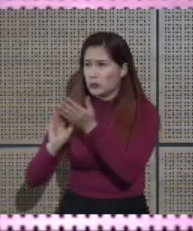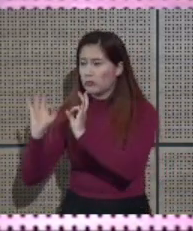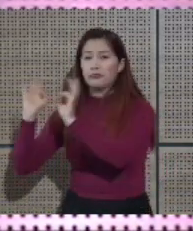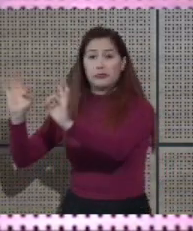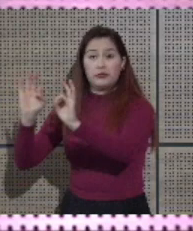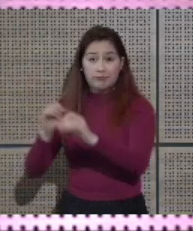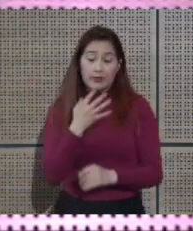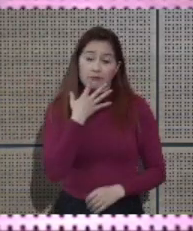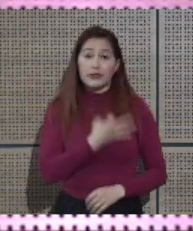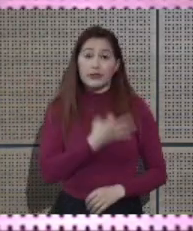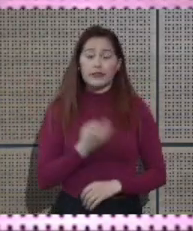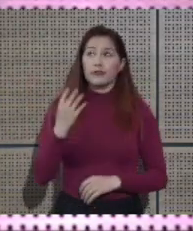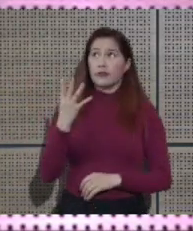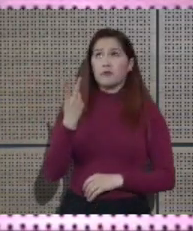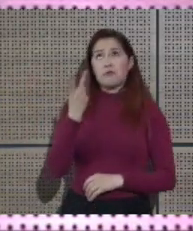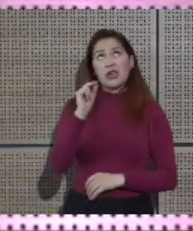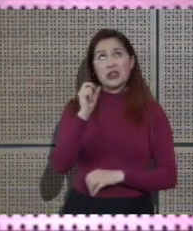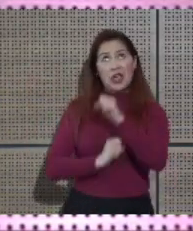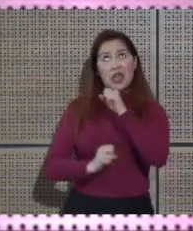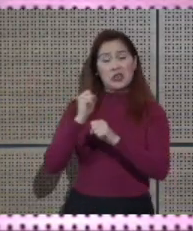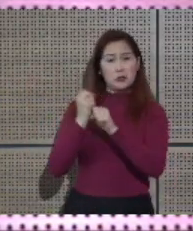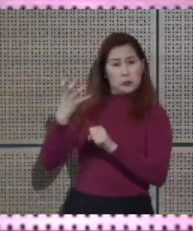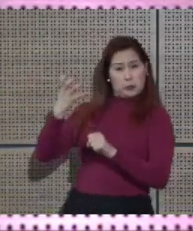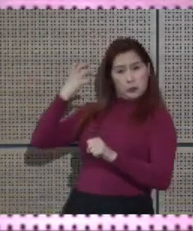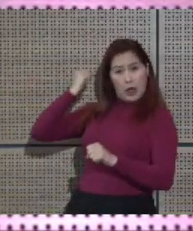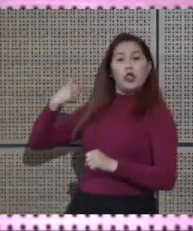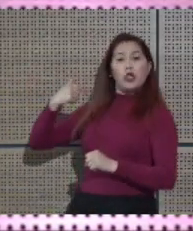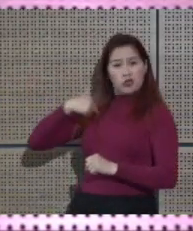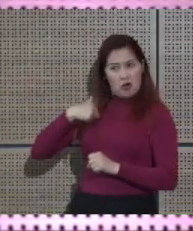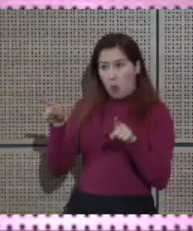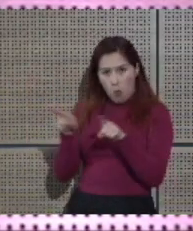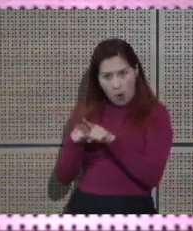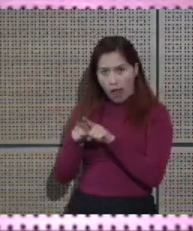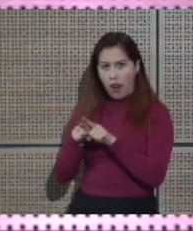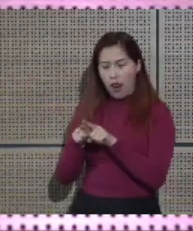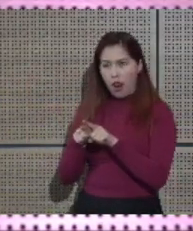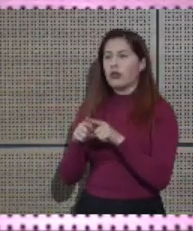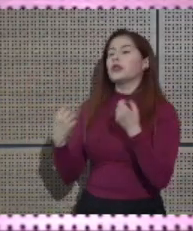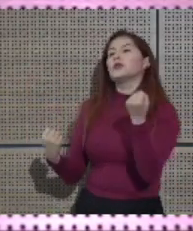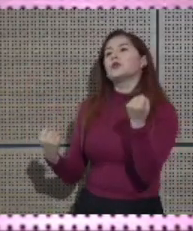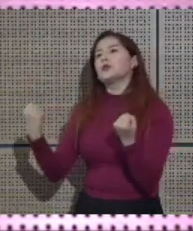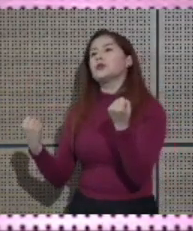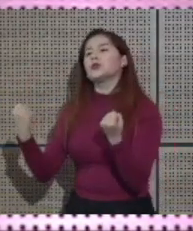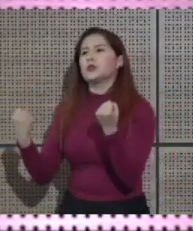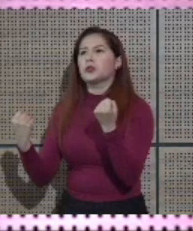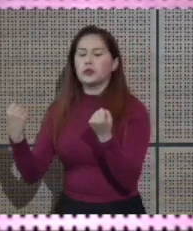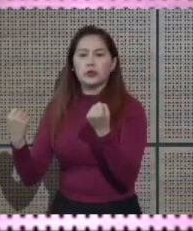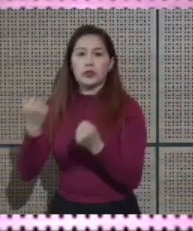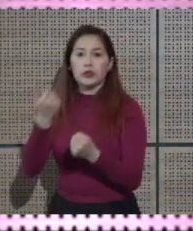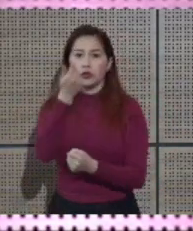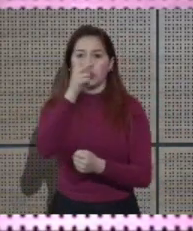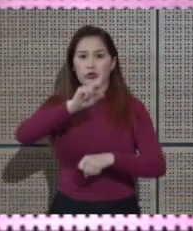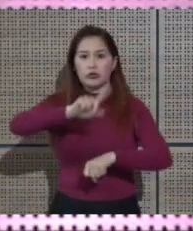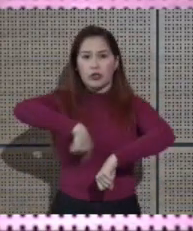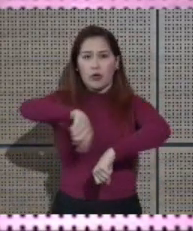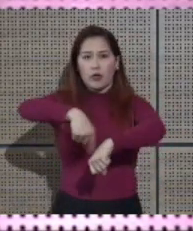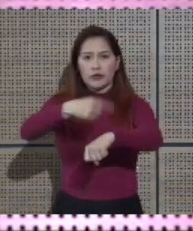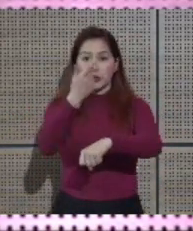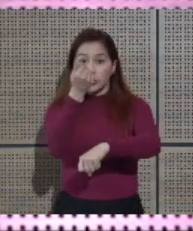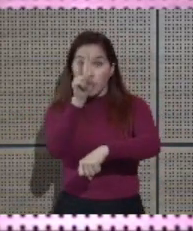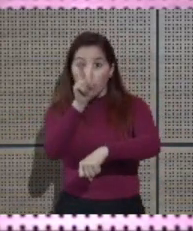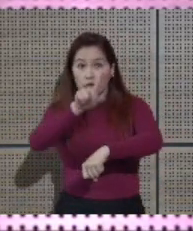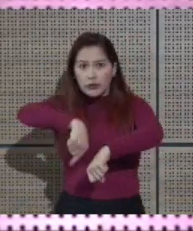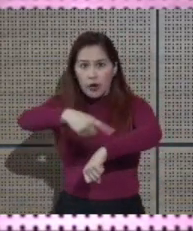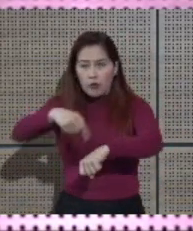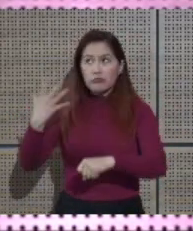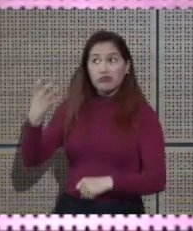eso porque lo hice yo, alquilé un auto en Madrid y me fui a Málaga, y tardé en esa ruta 12 horas.